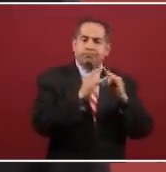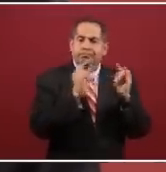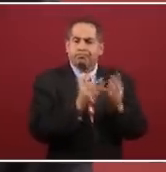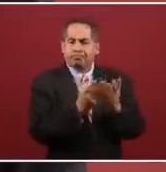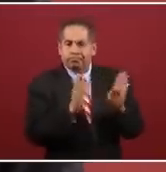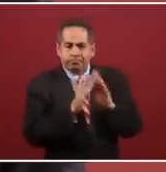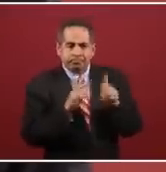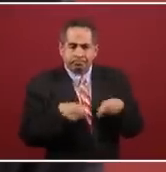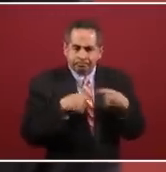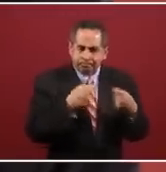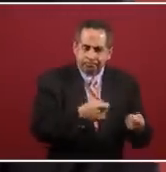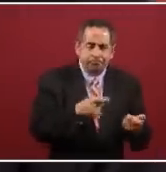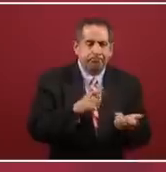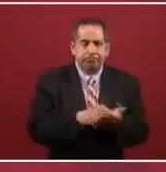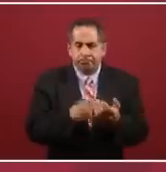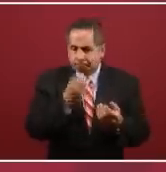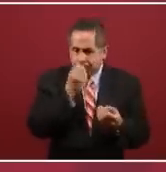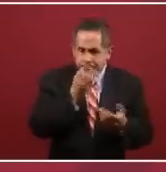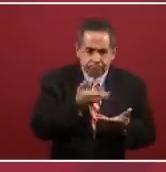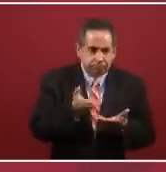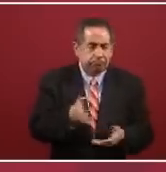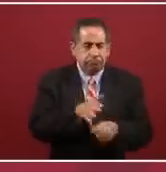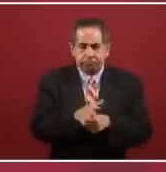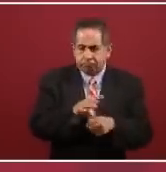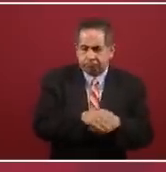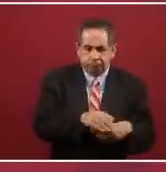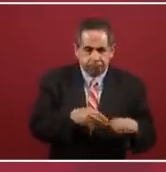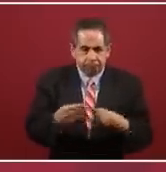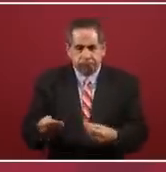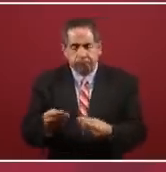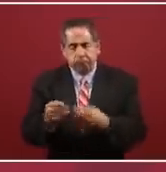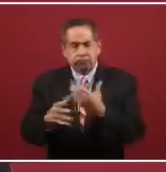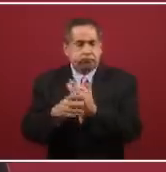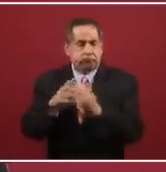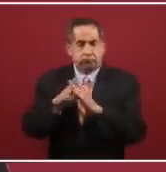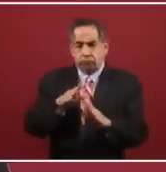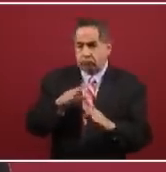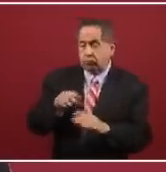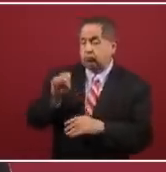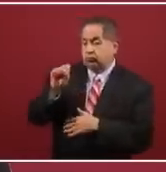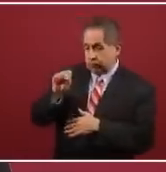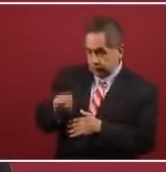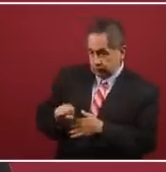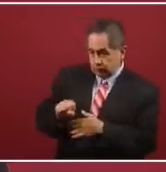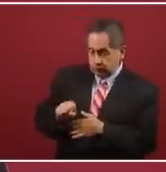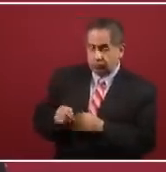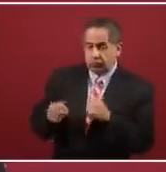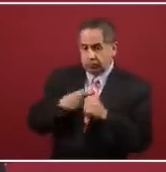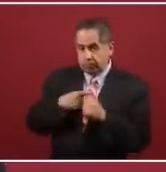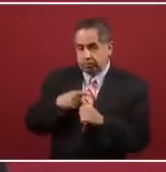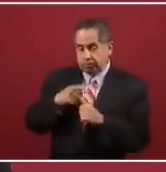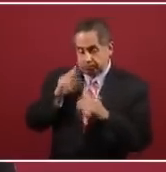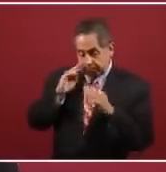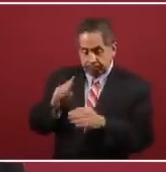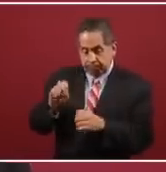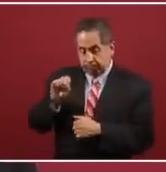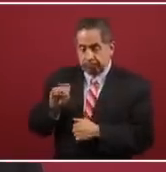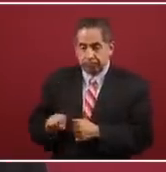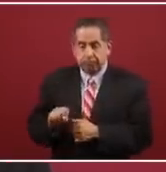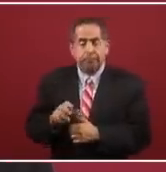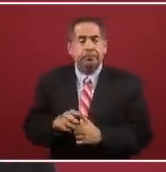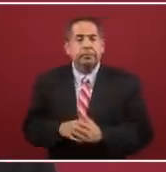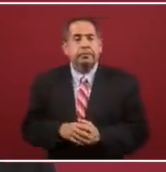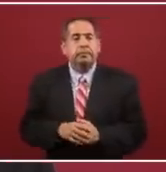atención médica, alimentación a migrantes en el sur del país.